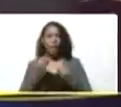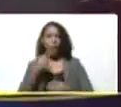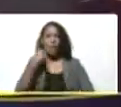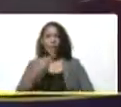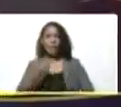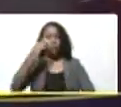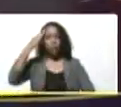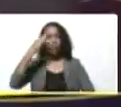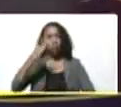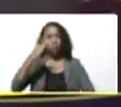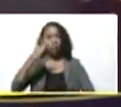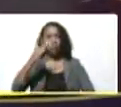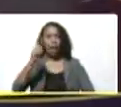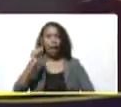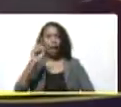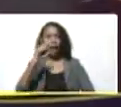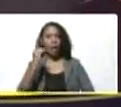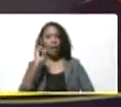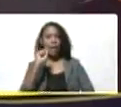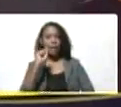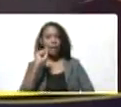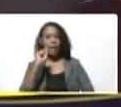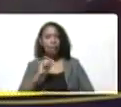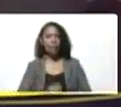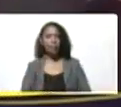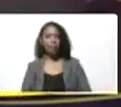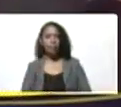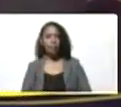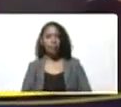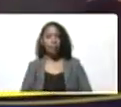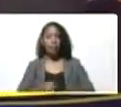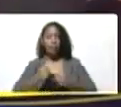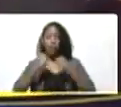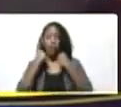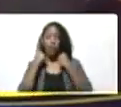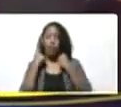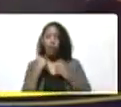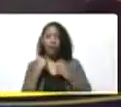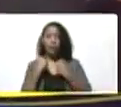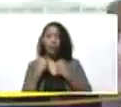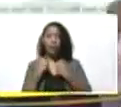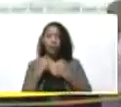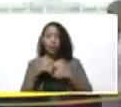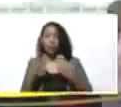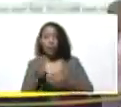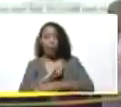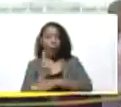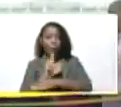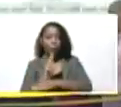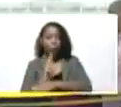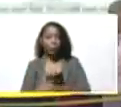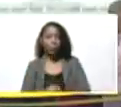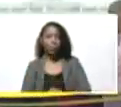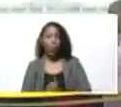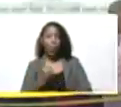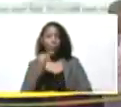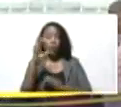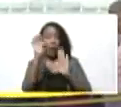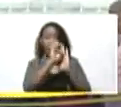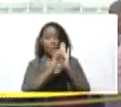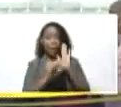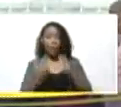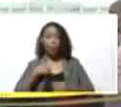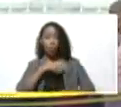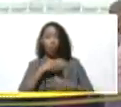comandante Arias Cárdenas, qué intensos, qué rápido. Cuántas etapas hemos